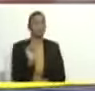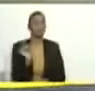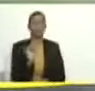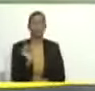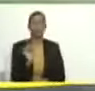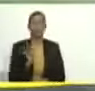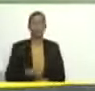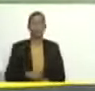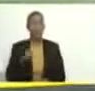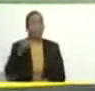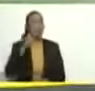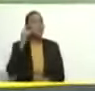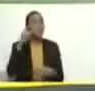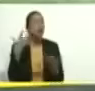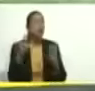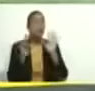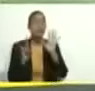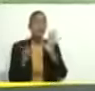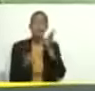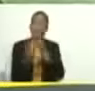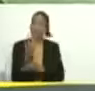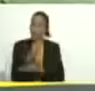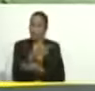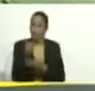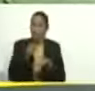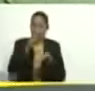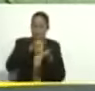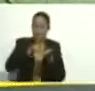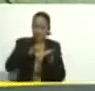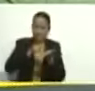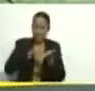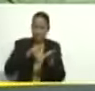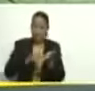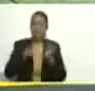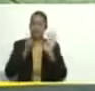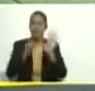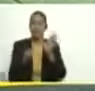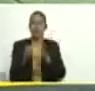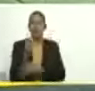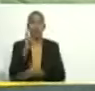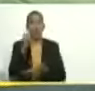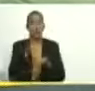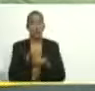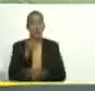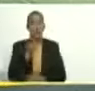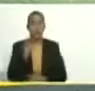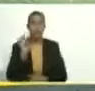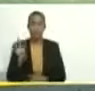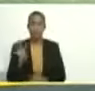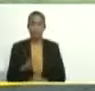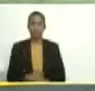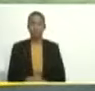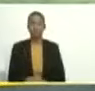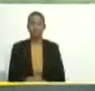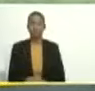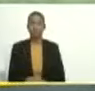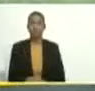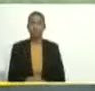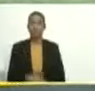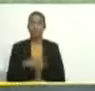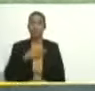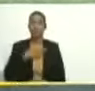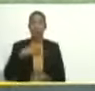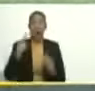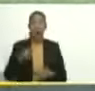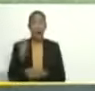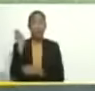mayo, escriban 6 de mayo de 2024. Y yo no soy ni profeta, tengo una bolita mágica por